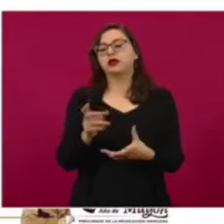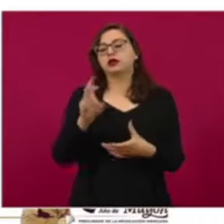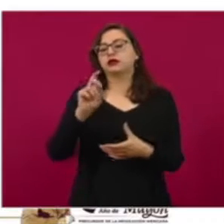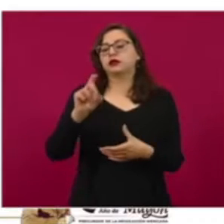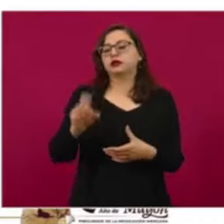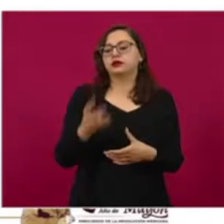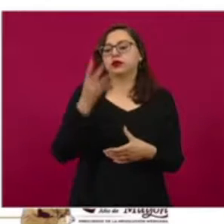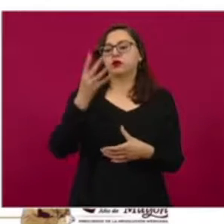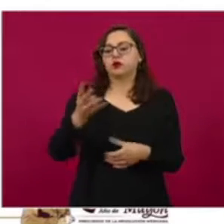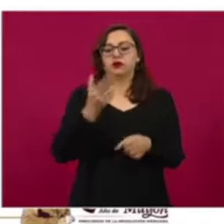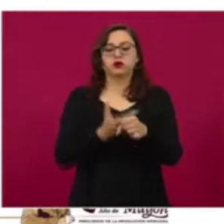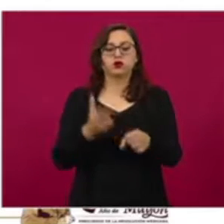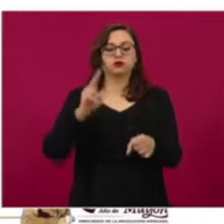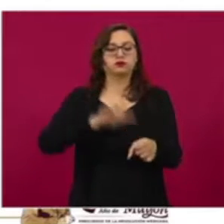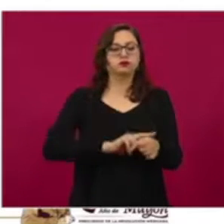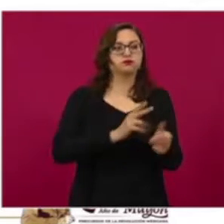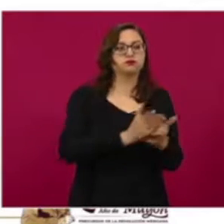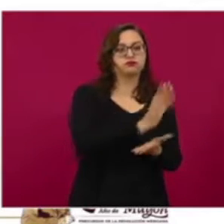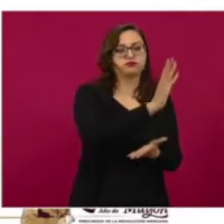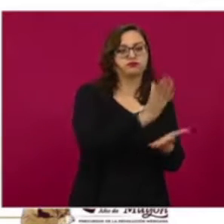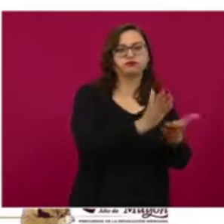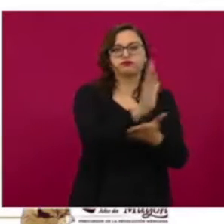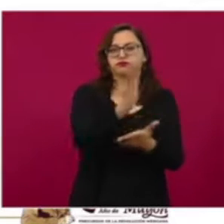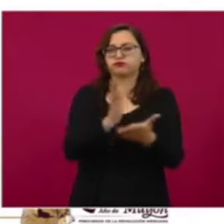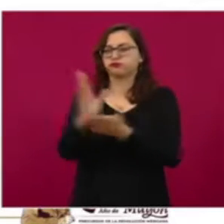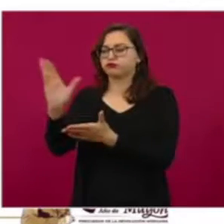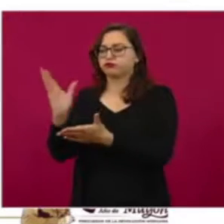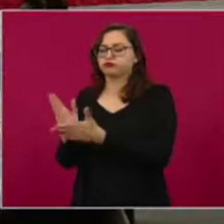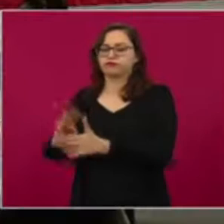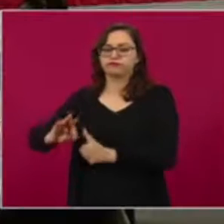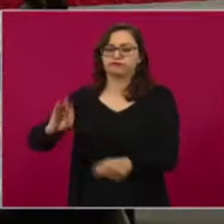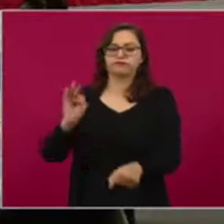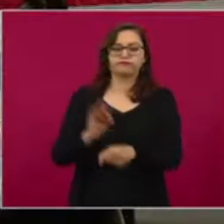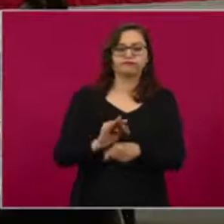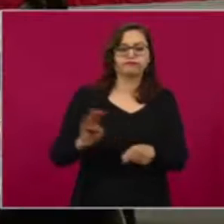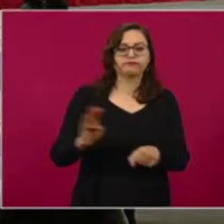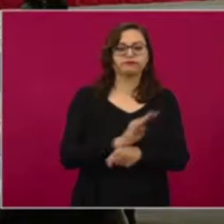34 unidades médicas que beneficiará a